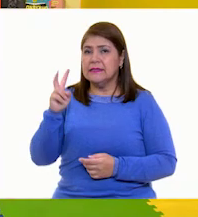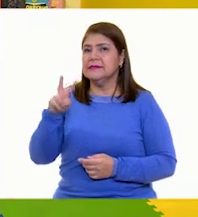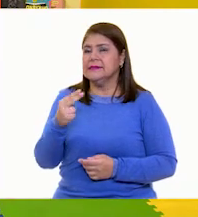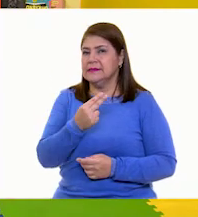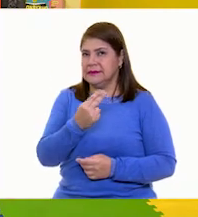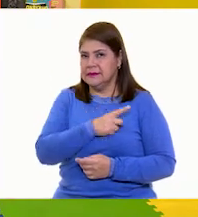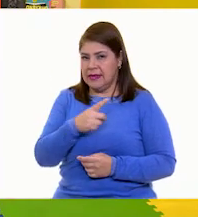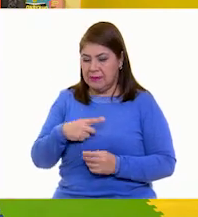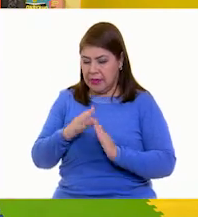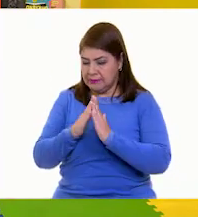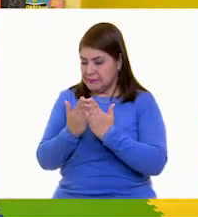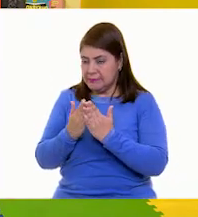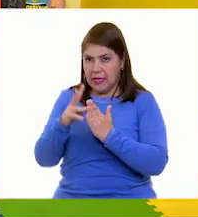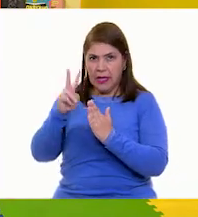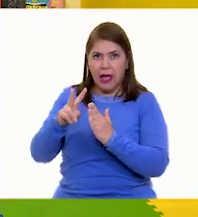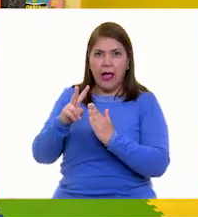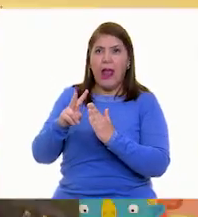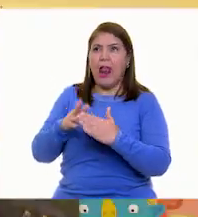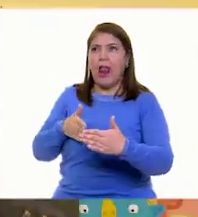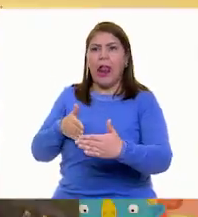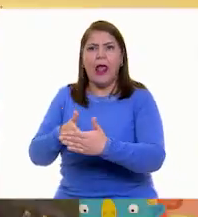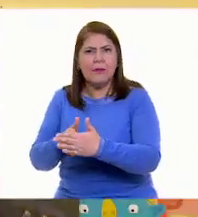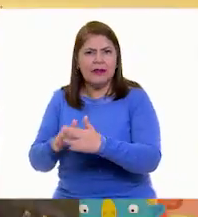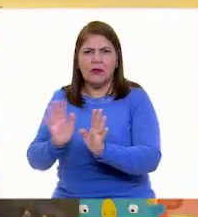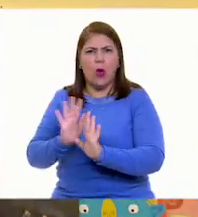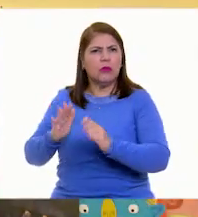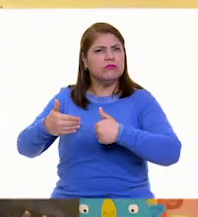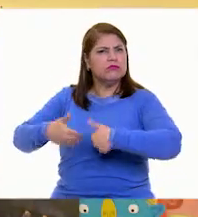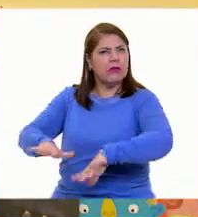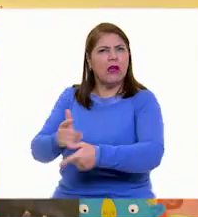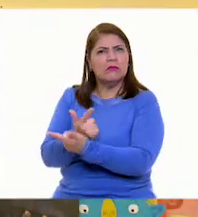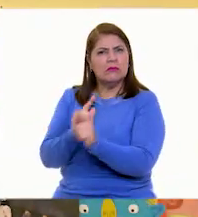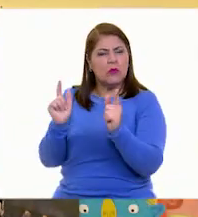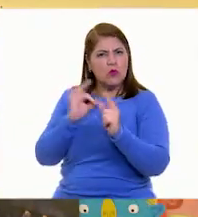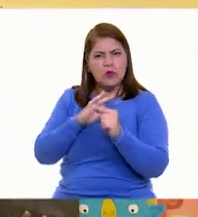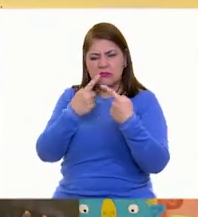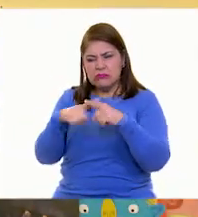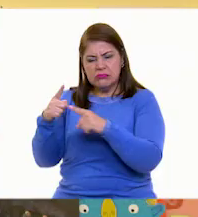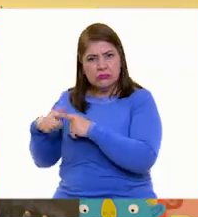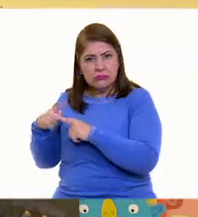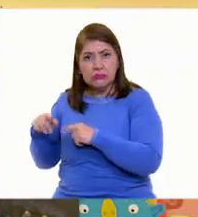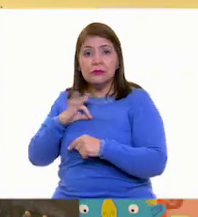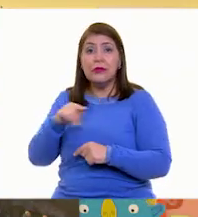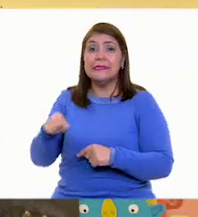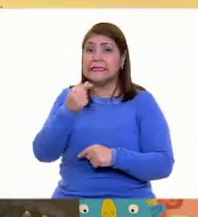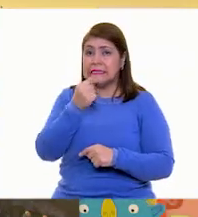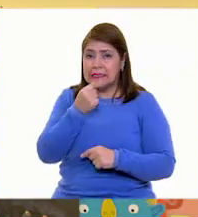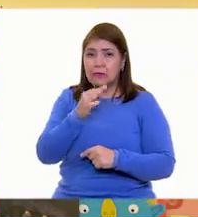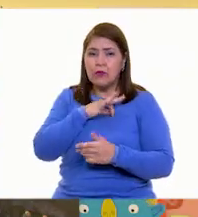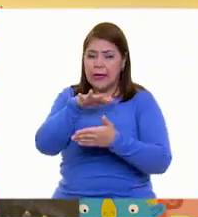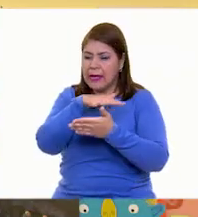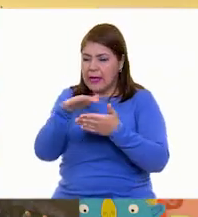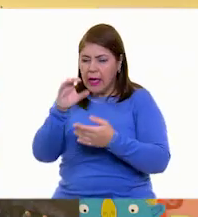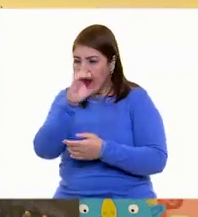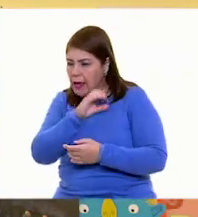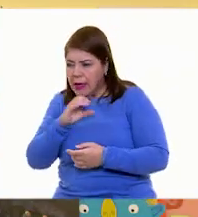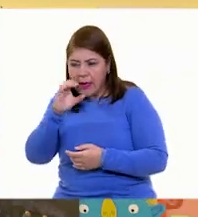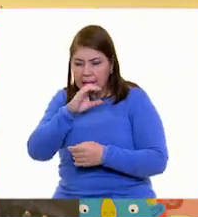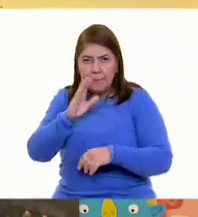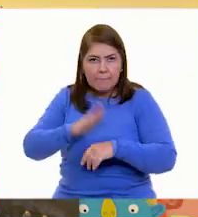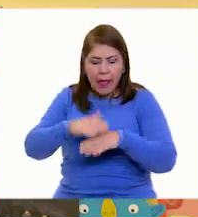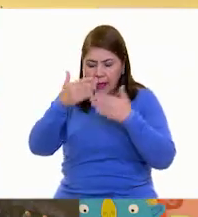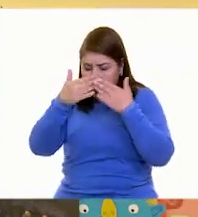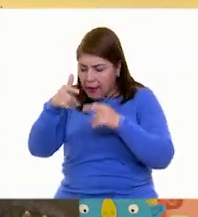libros sin ninguna restricción. Las niñas y los niños pequeños son lectores curiosos e interesados por